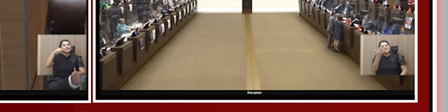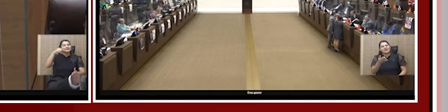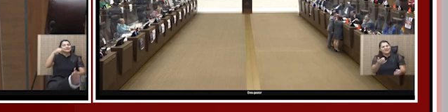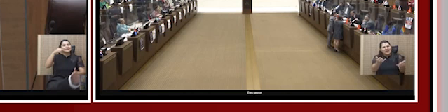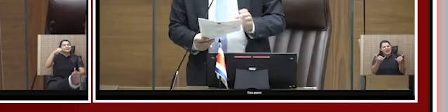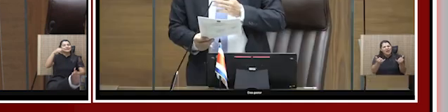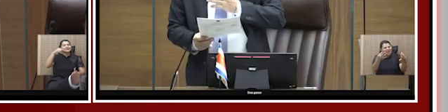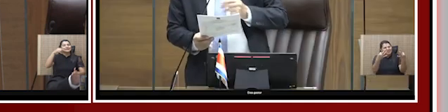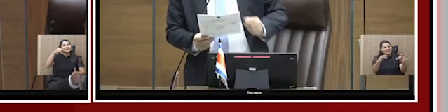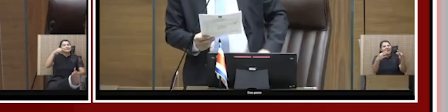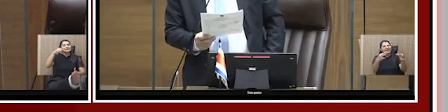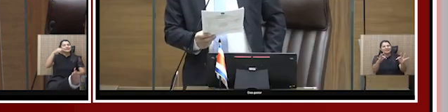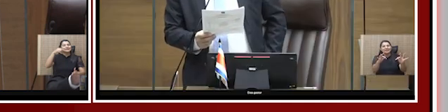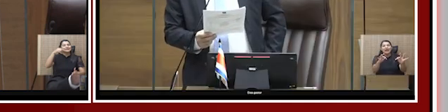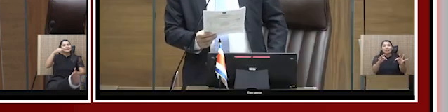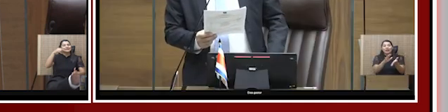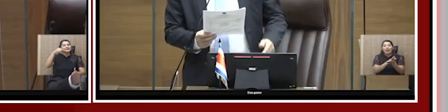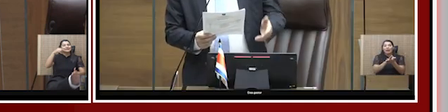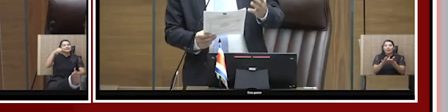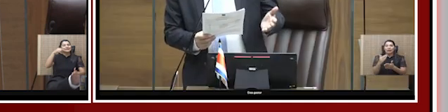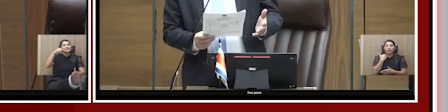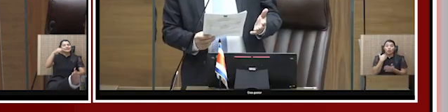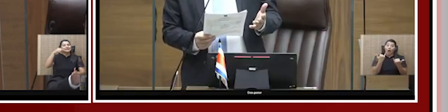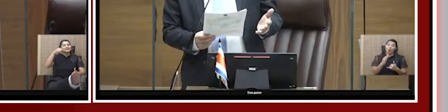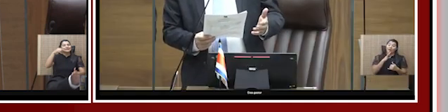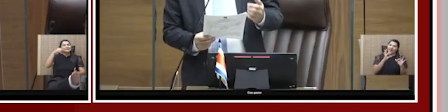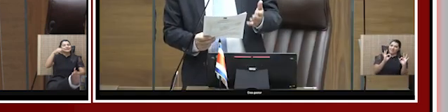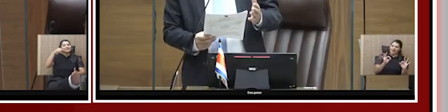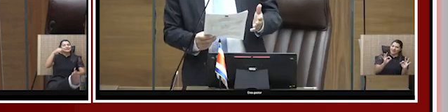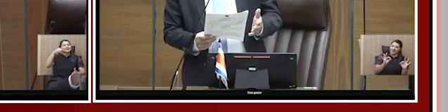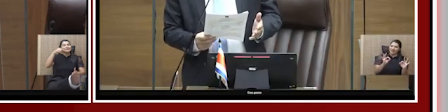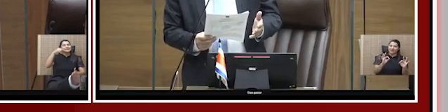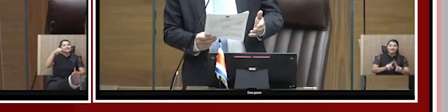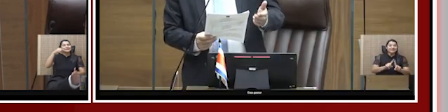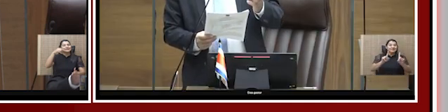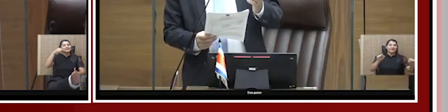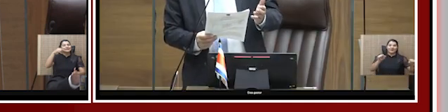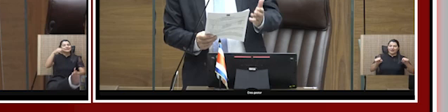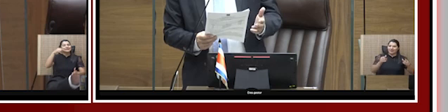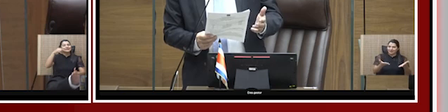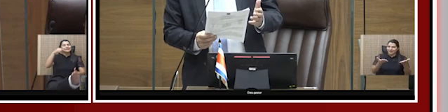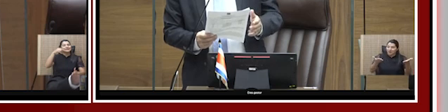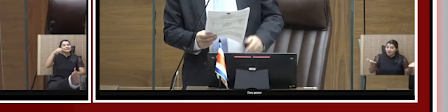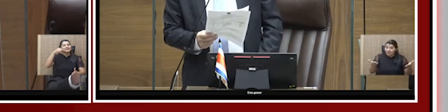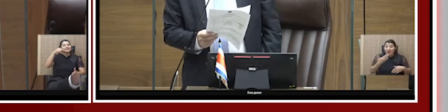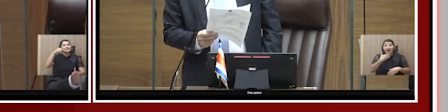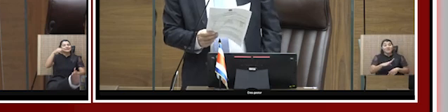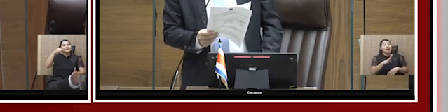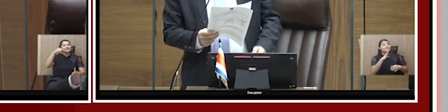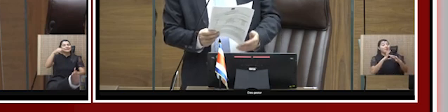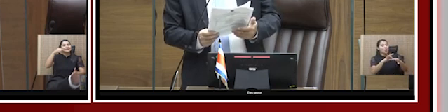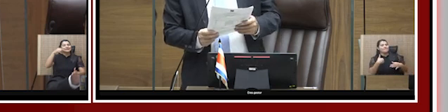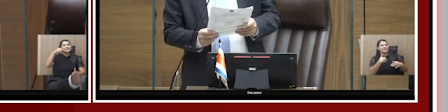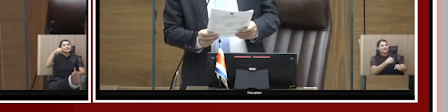de limpiar la torta. Ahora la tónica es hablar bien. Una cosa es una cosa y otra cosa es otra cosa. Hablar mal del Ministerio de Seguridad